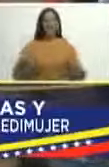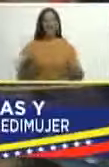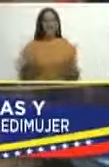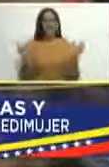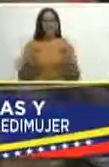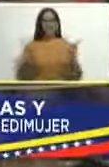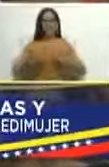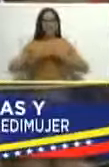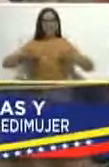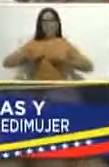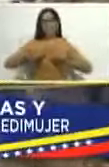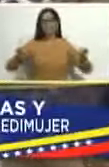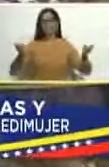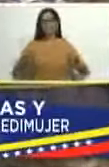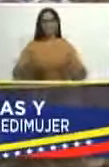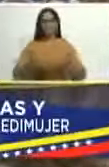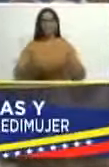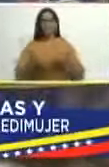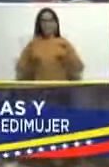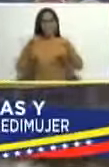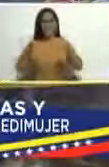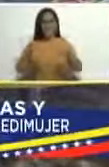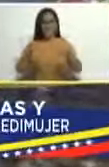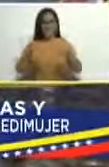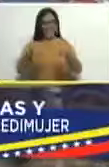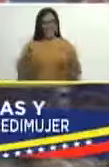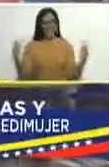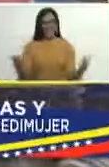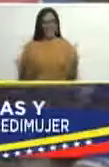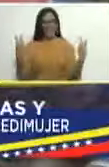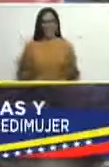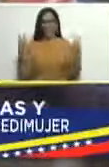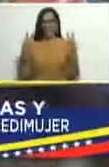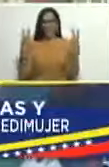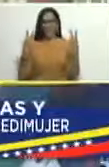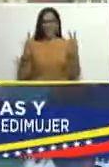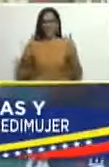medios. Y de ahí a la victoria.